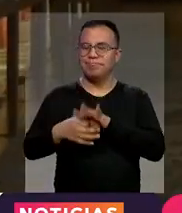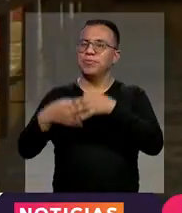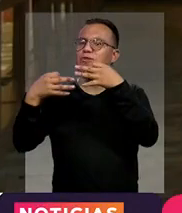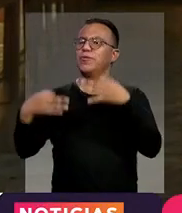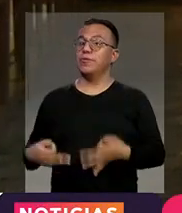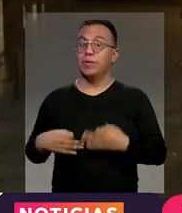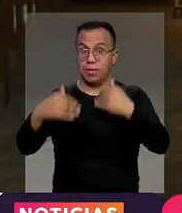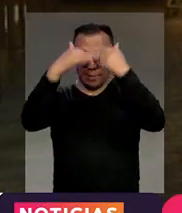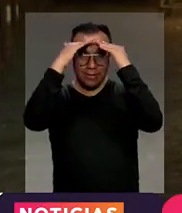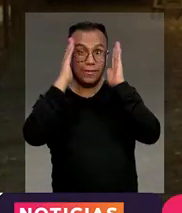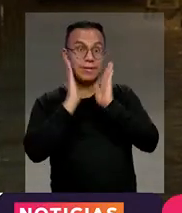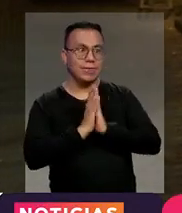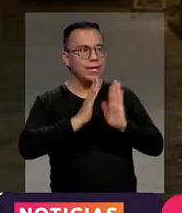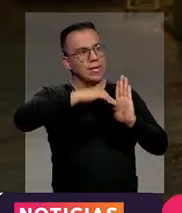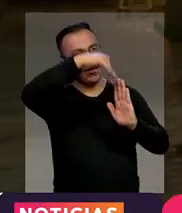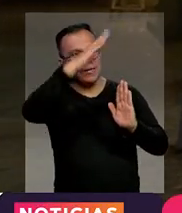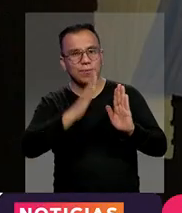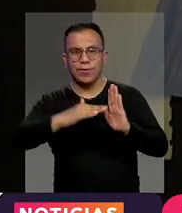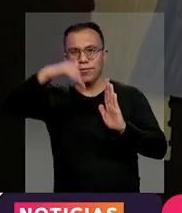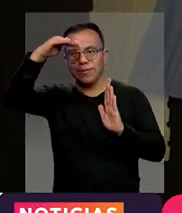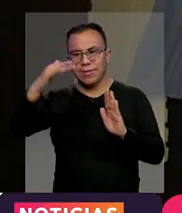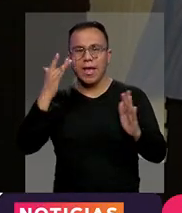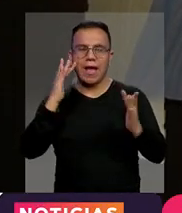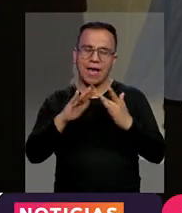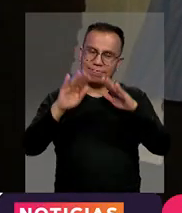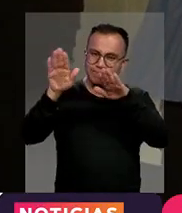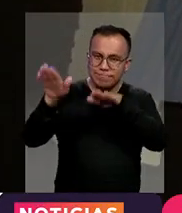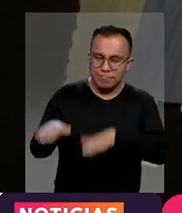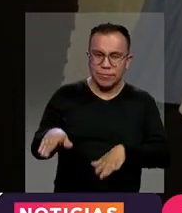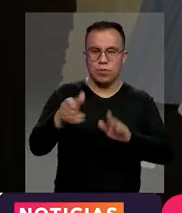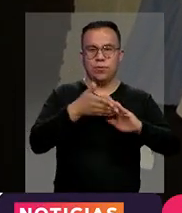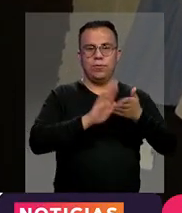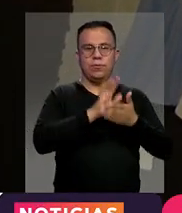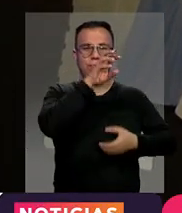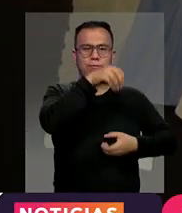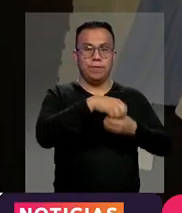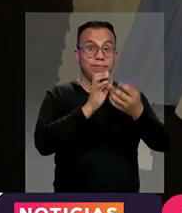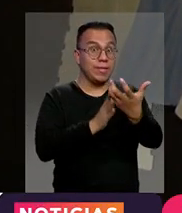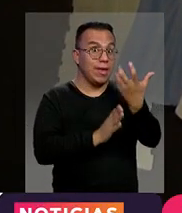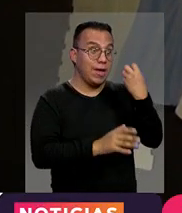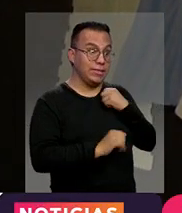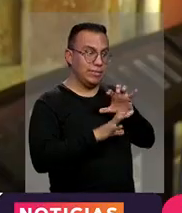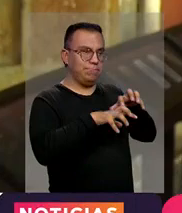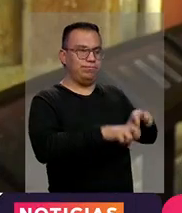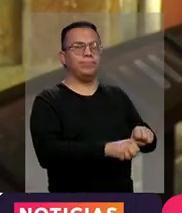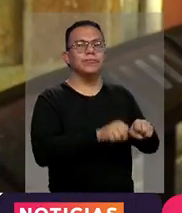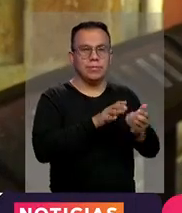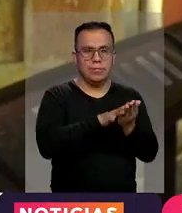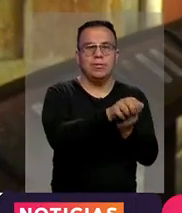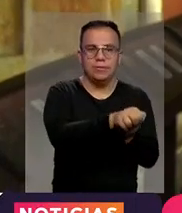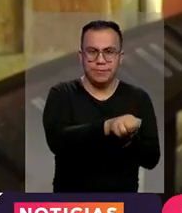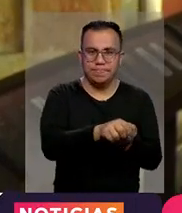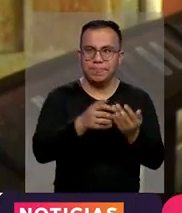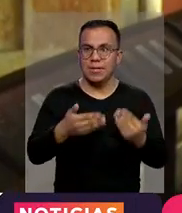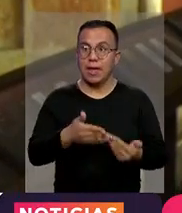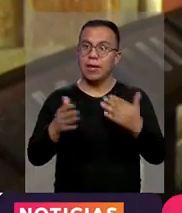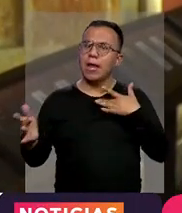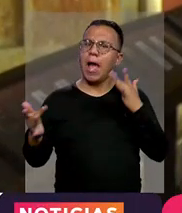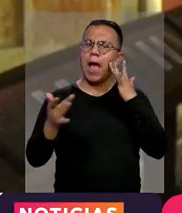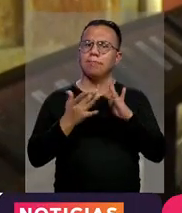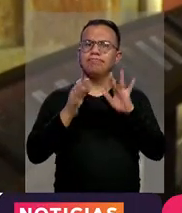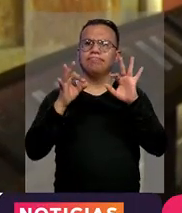las vírgenes y las montañas, como elemento sagrado para las comunidades antes de la colonización. El encuentro o la